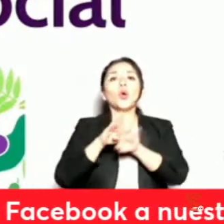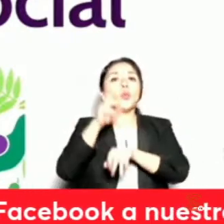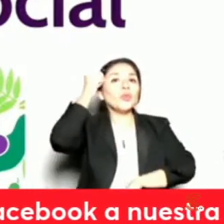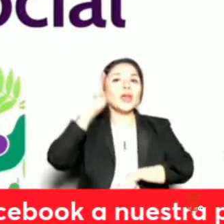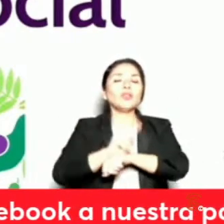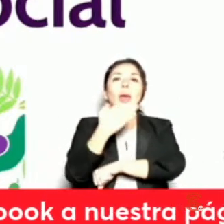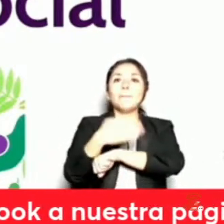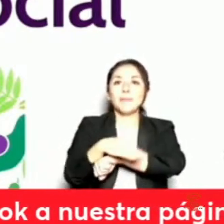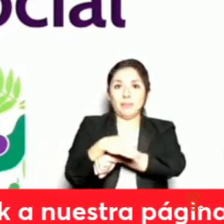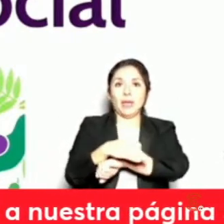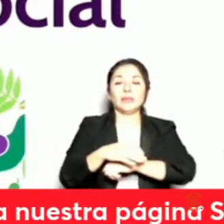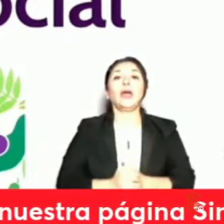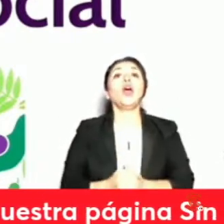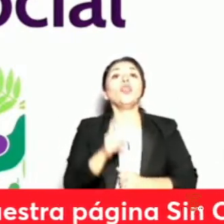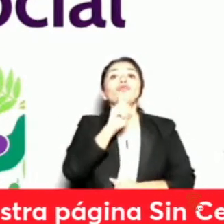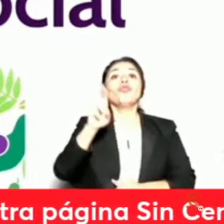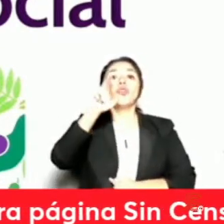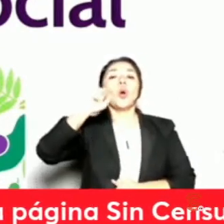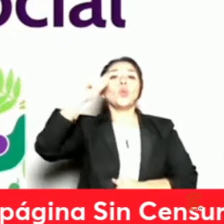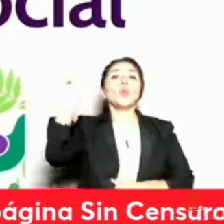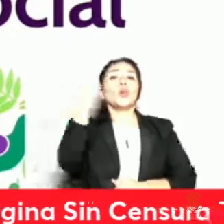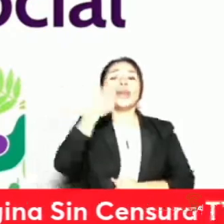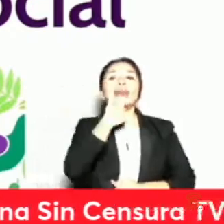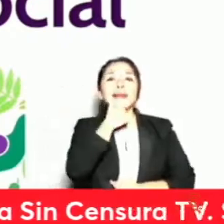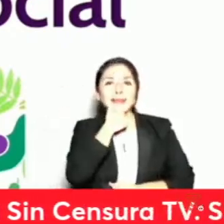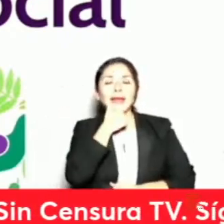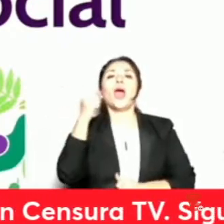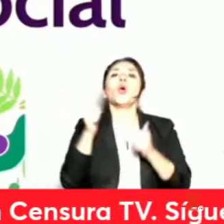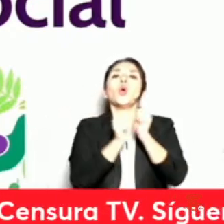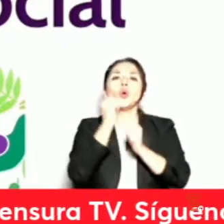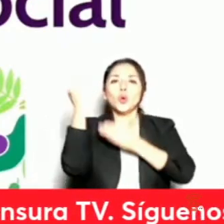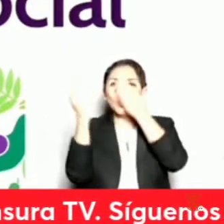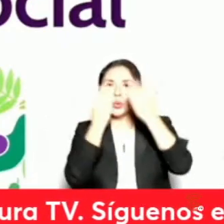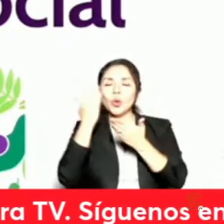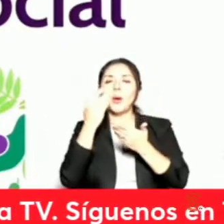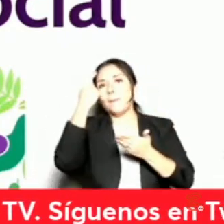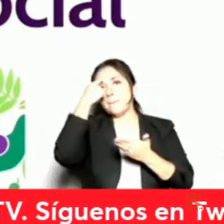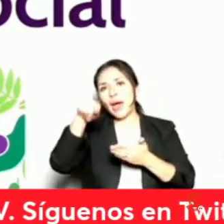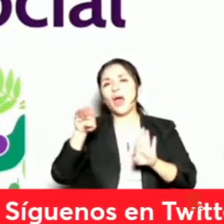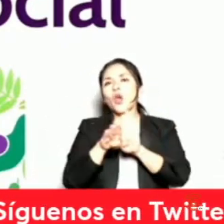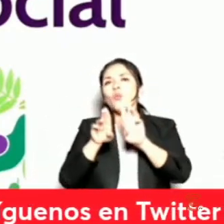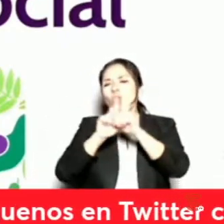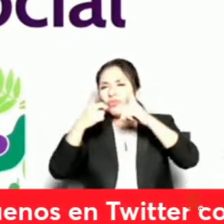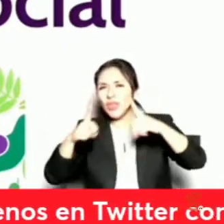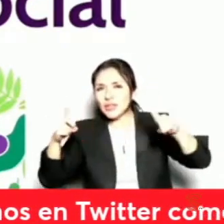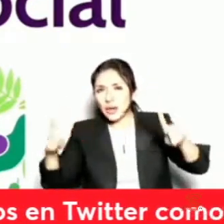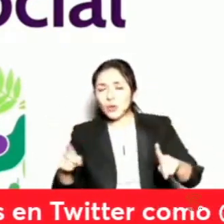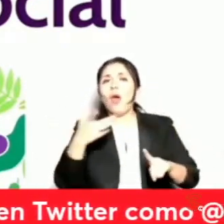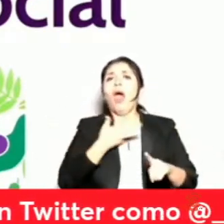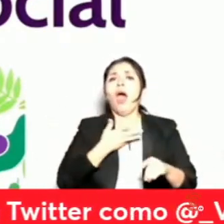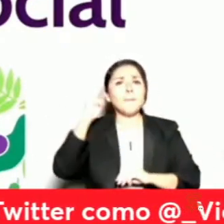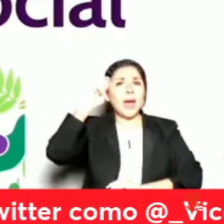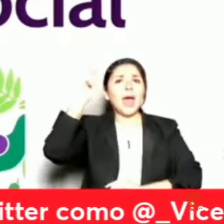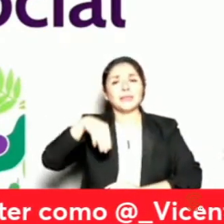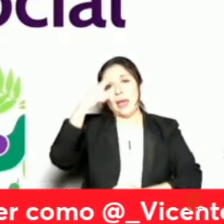interina. Es doctora por la Universidad de Londres, Inglaterra, con estudios en la Unidad de Planeación de Desarrollo. Cuenta con una maestría en Desarrollo Urbano por el